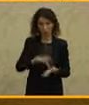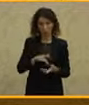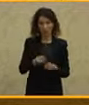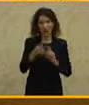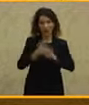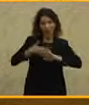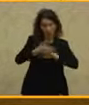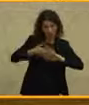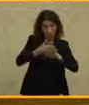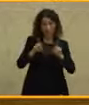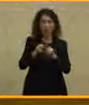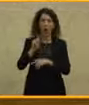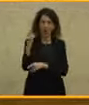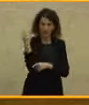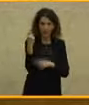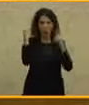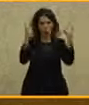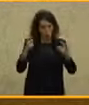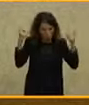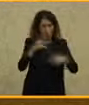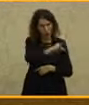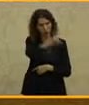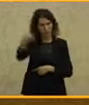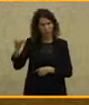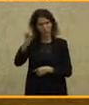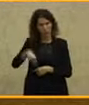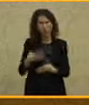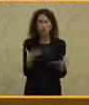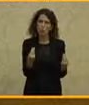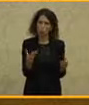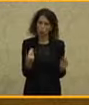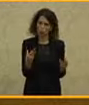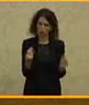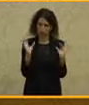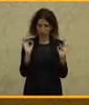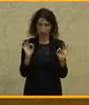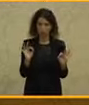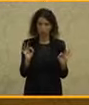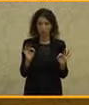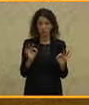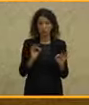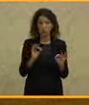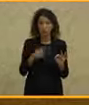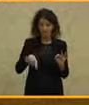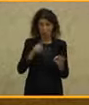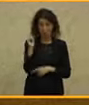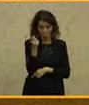que se hablase de todos los logros y todos los esfuerzos que hacemos, que son muchos, y de los